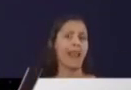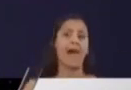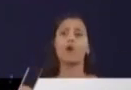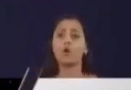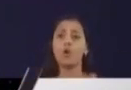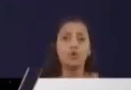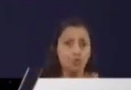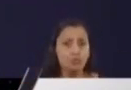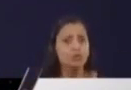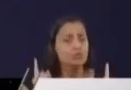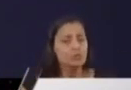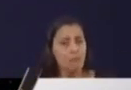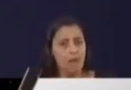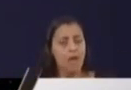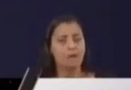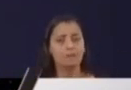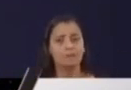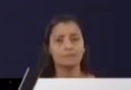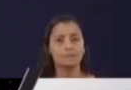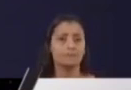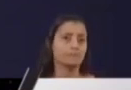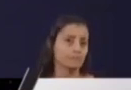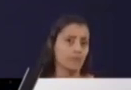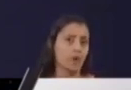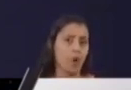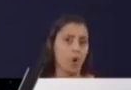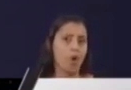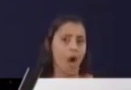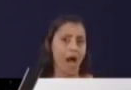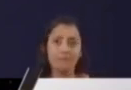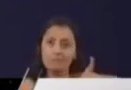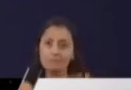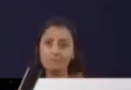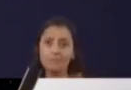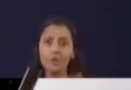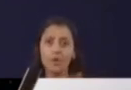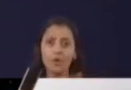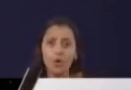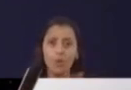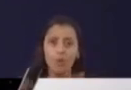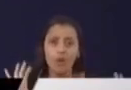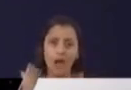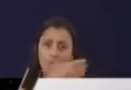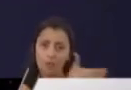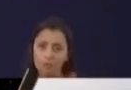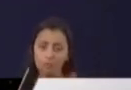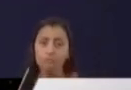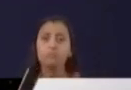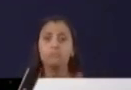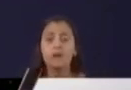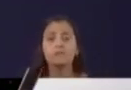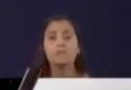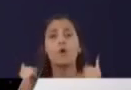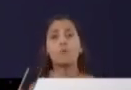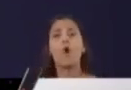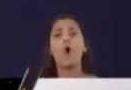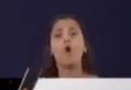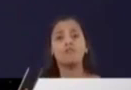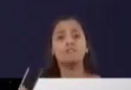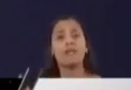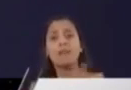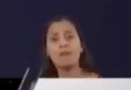incluso está en el por supuesto está en el comunicado que la oficina del presidente